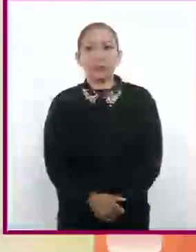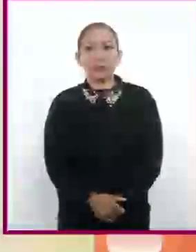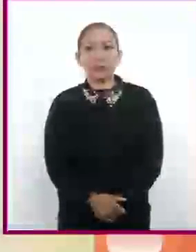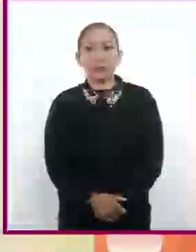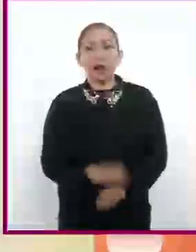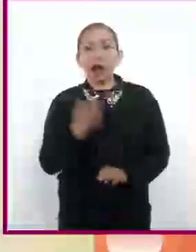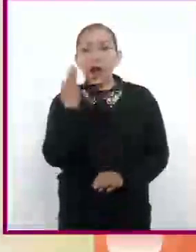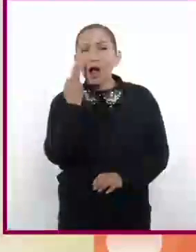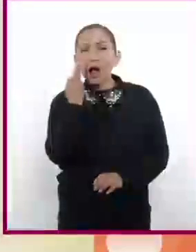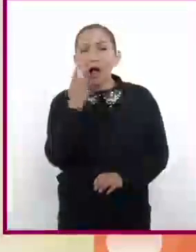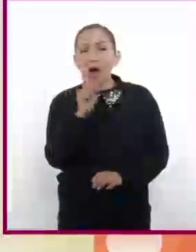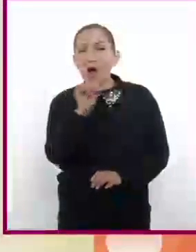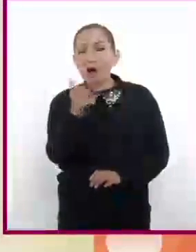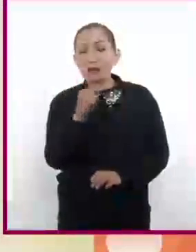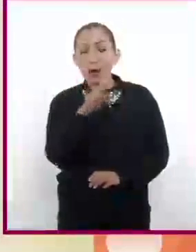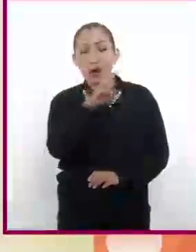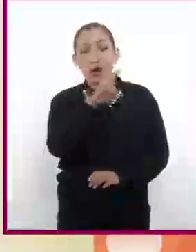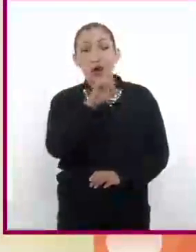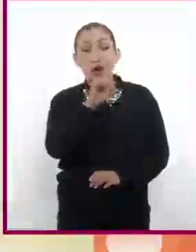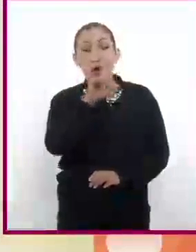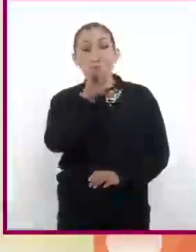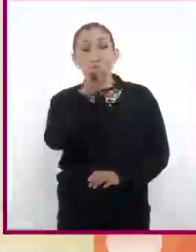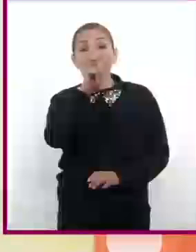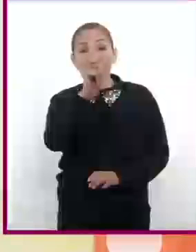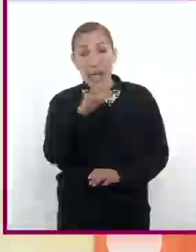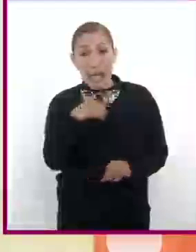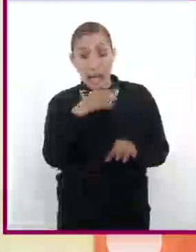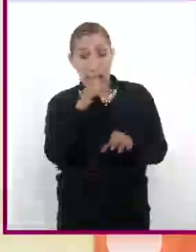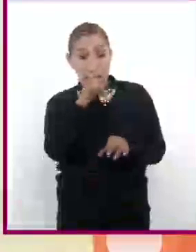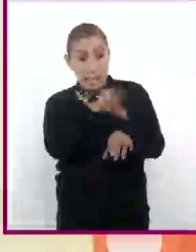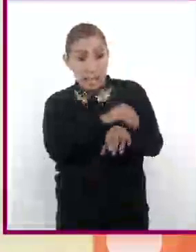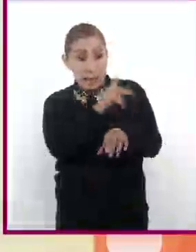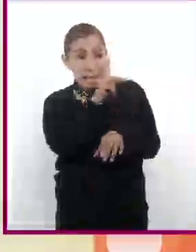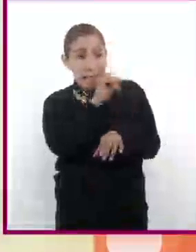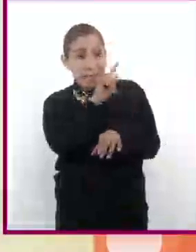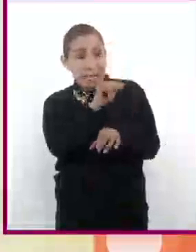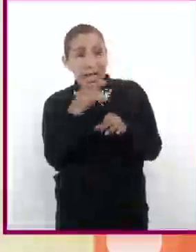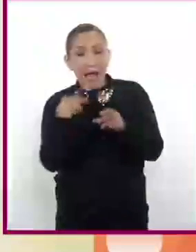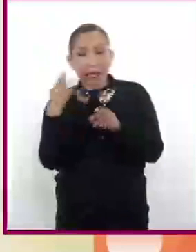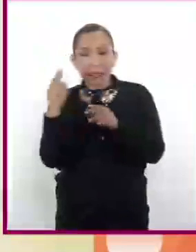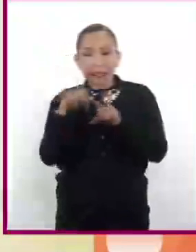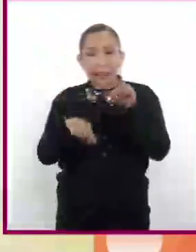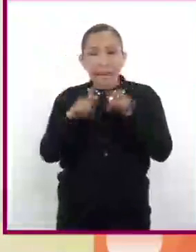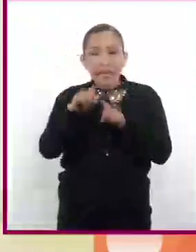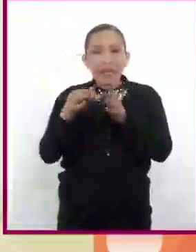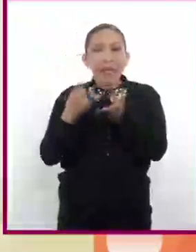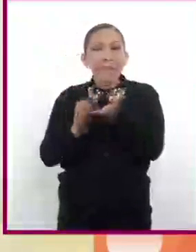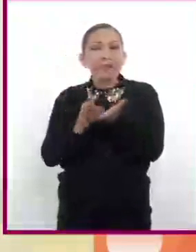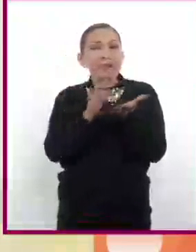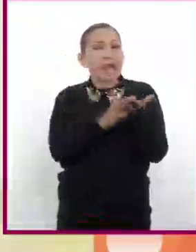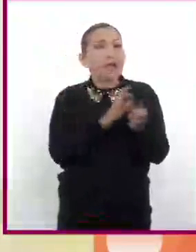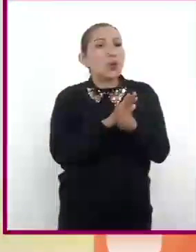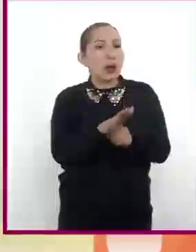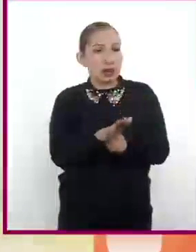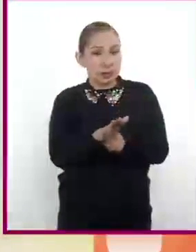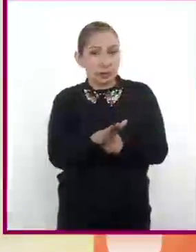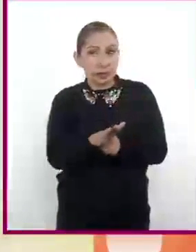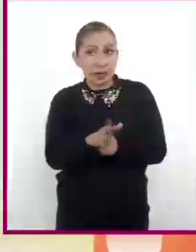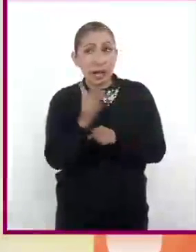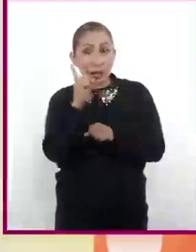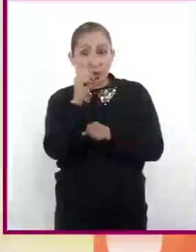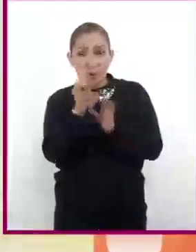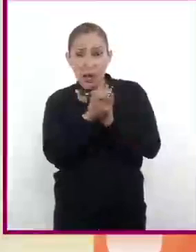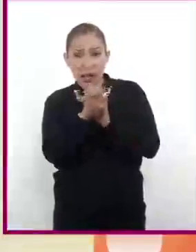Tras nuevos experimentos, Volta observó que la energía generada por una pila dependía de la combinación de metales, y tomando una